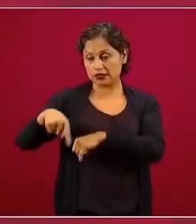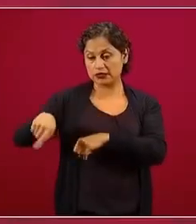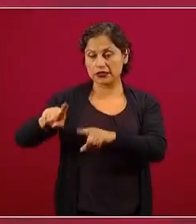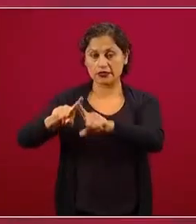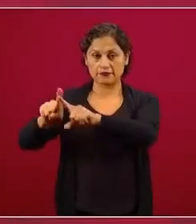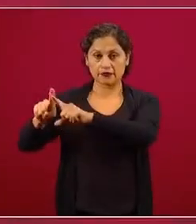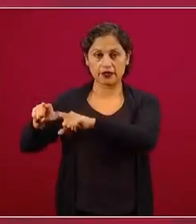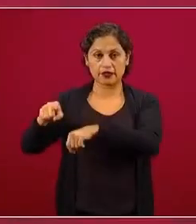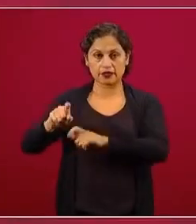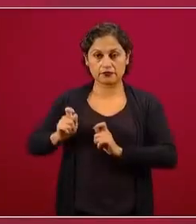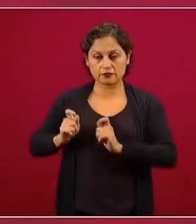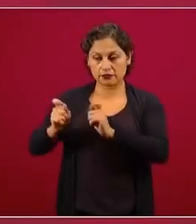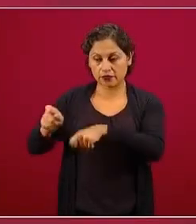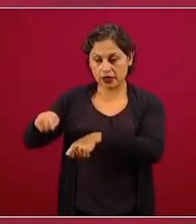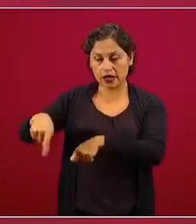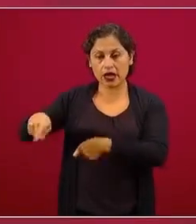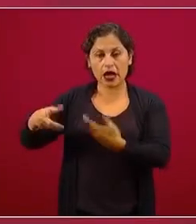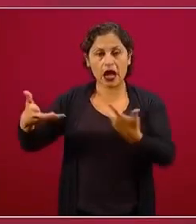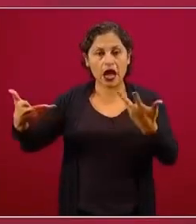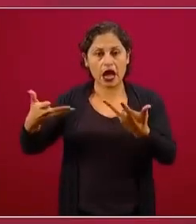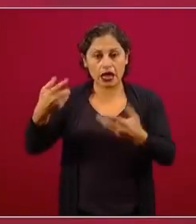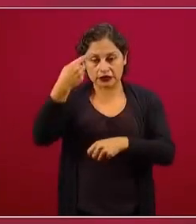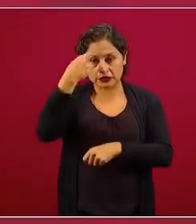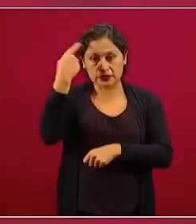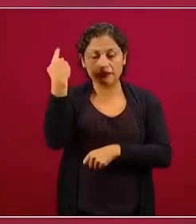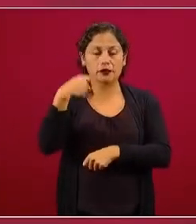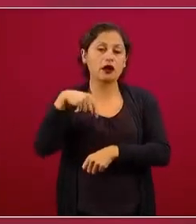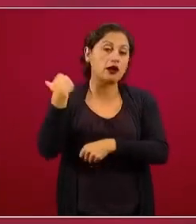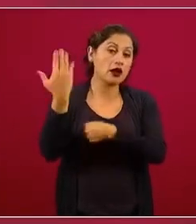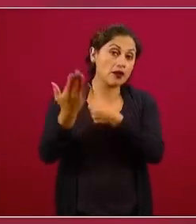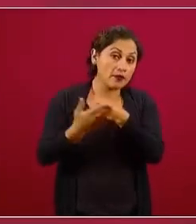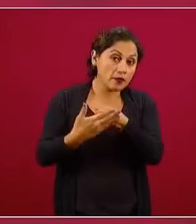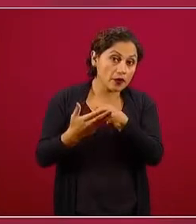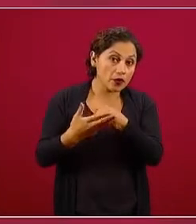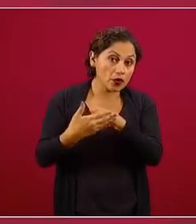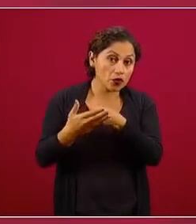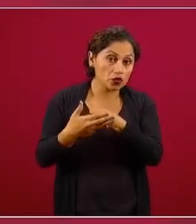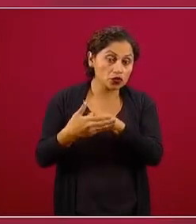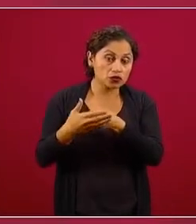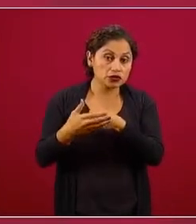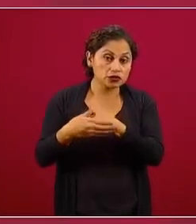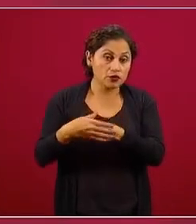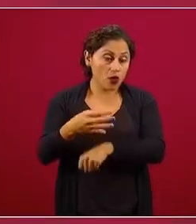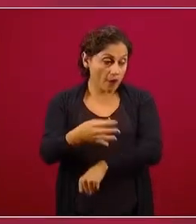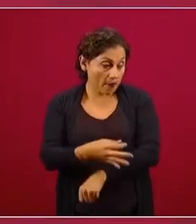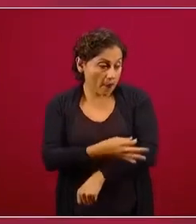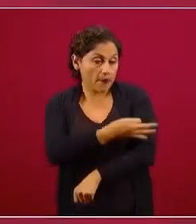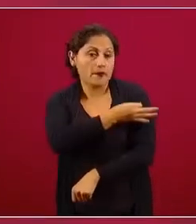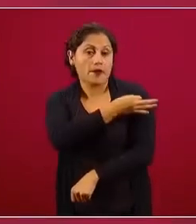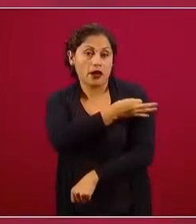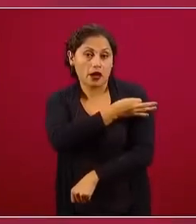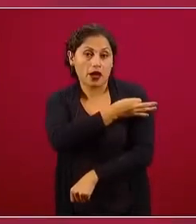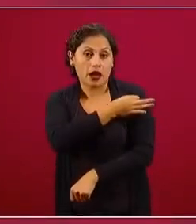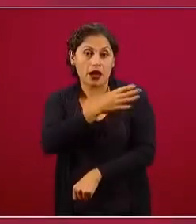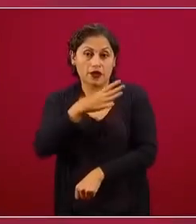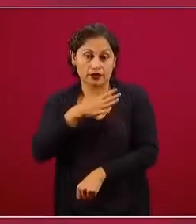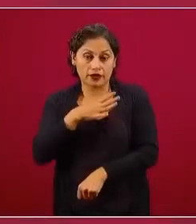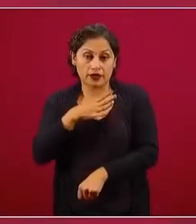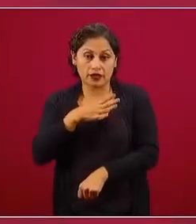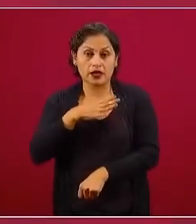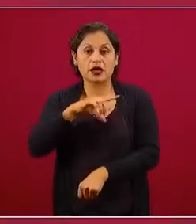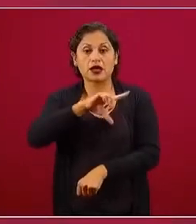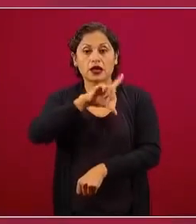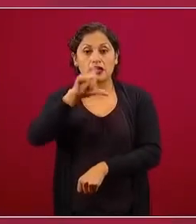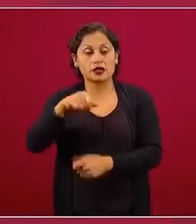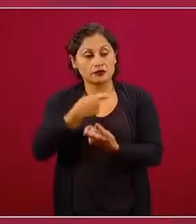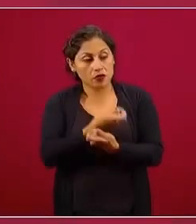específico de asegurar en un momento determinado la existencia y la distribución y colocación,